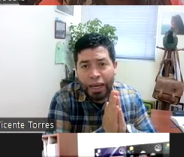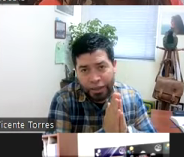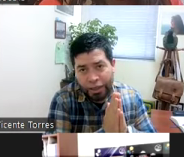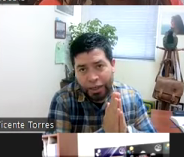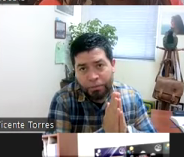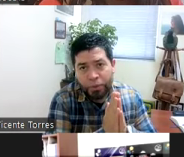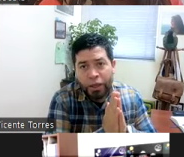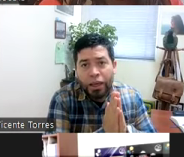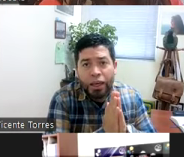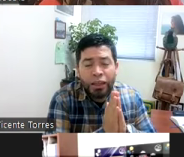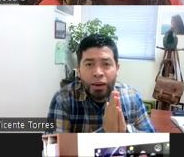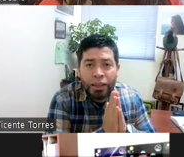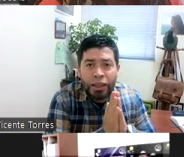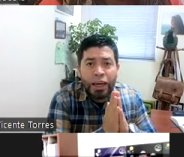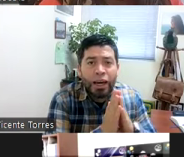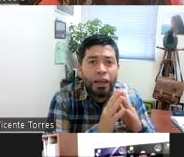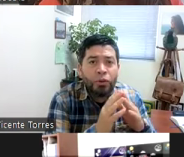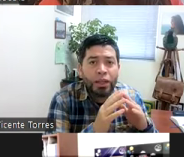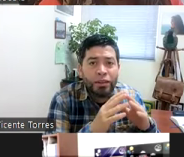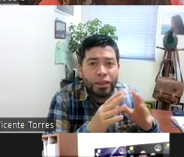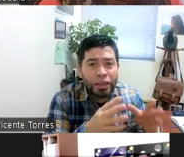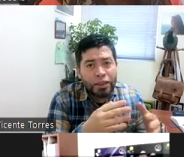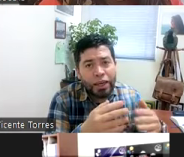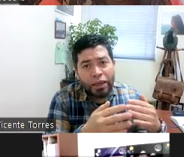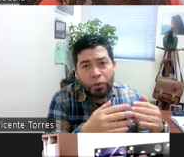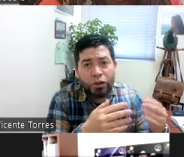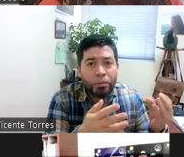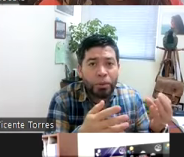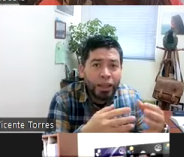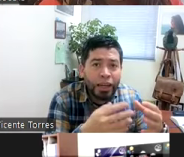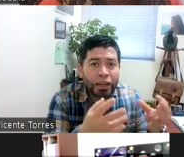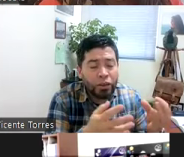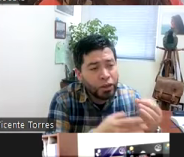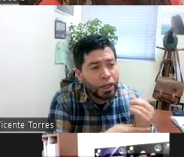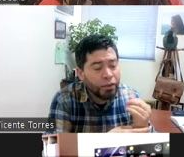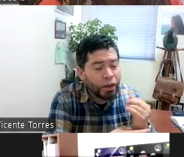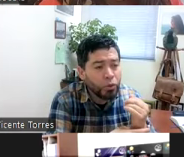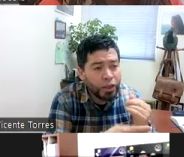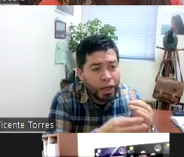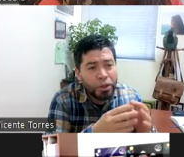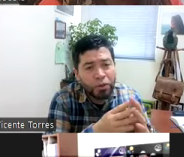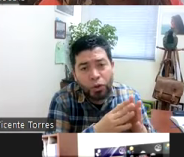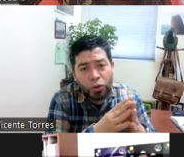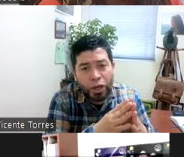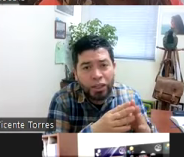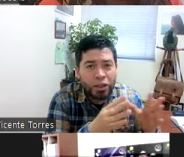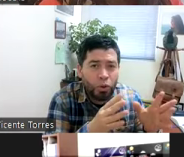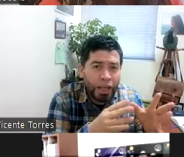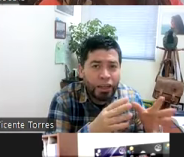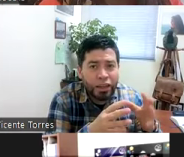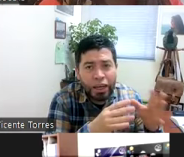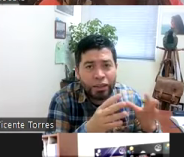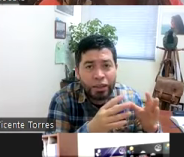mucosa gástrica. Esta bacteria hay una incidencia que, bueno, depende de las regiones a nivel mundial, pero fluctúan entre